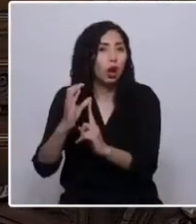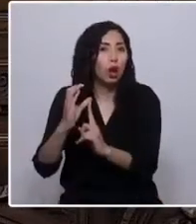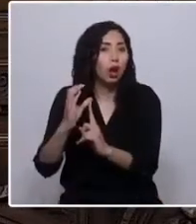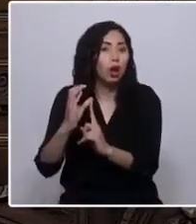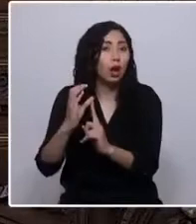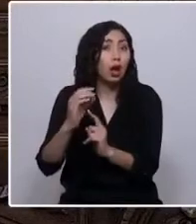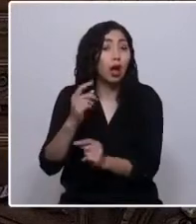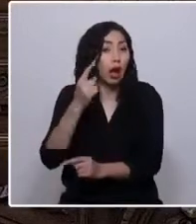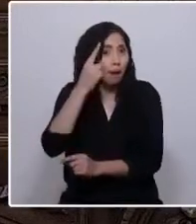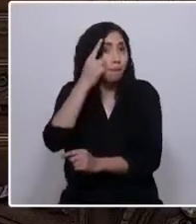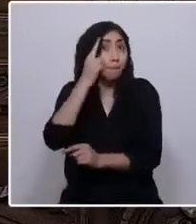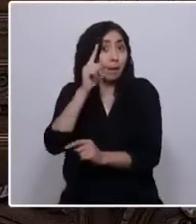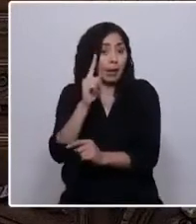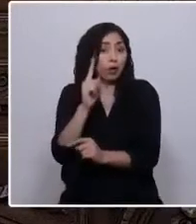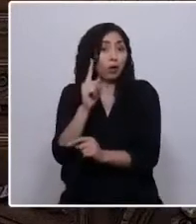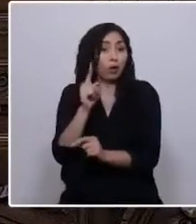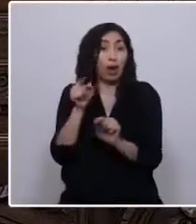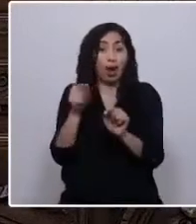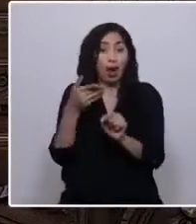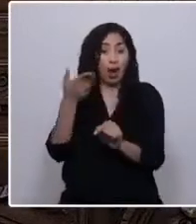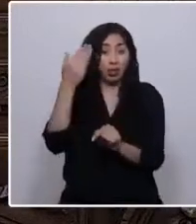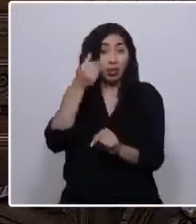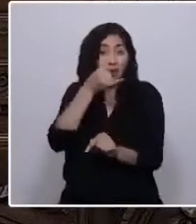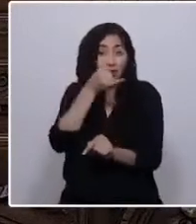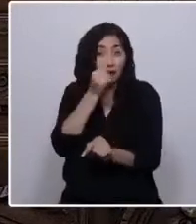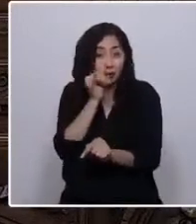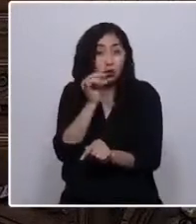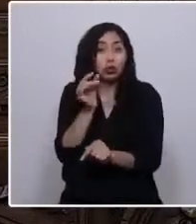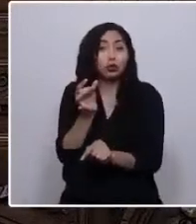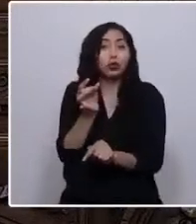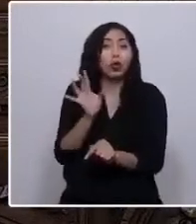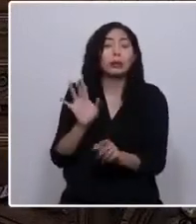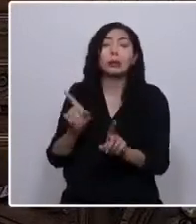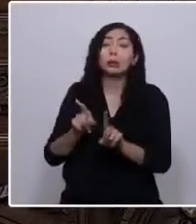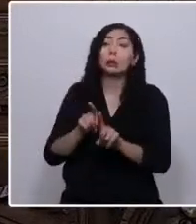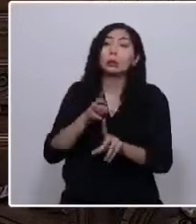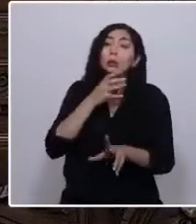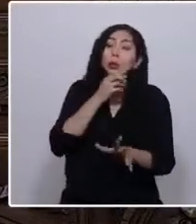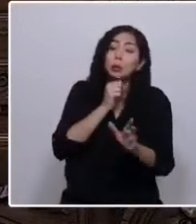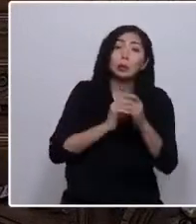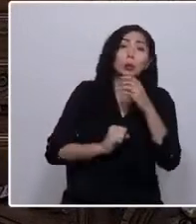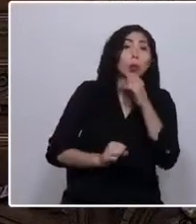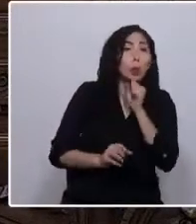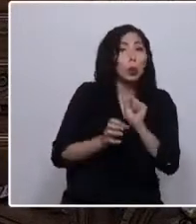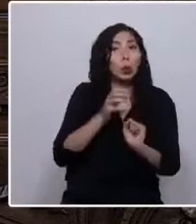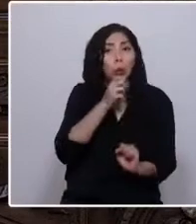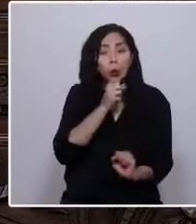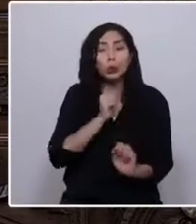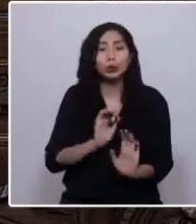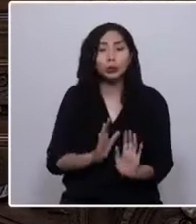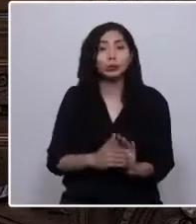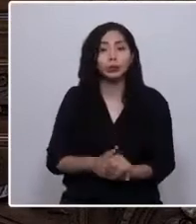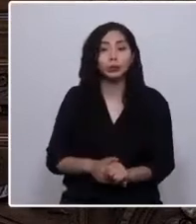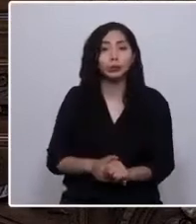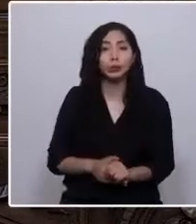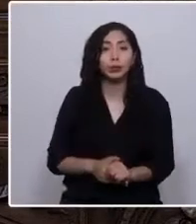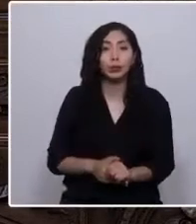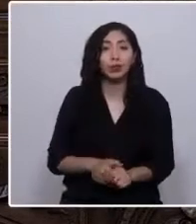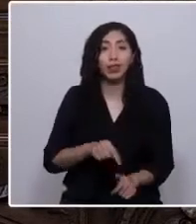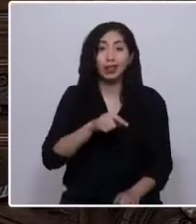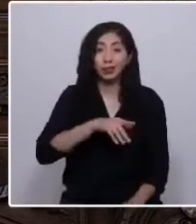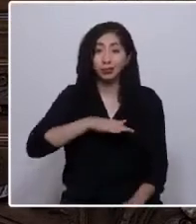Pero aquellos eran tiempos solamente para resistir y sobrevivir. Y no era